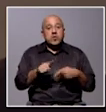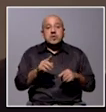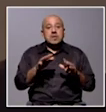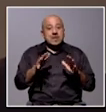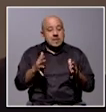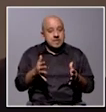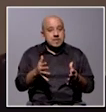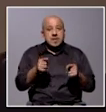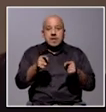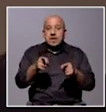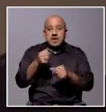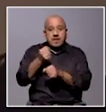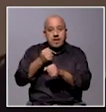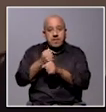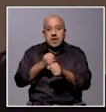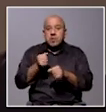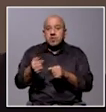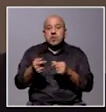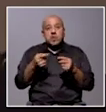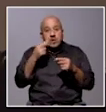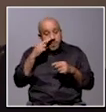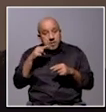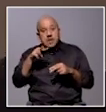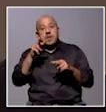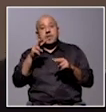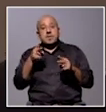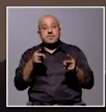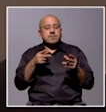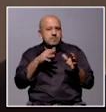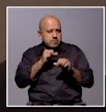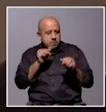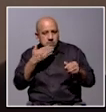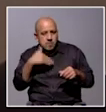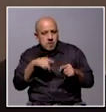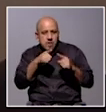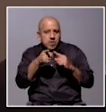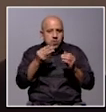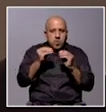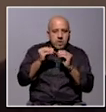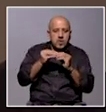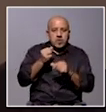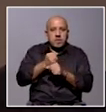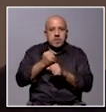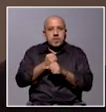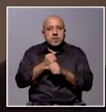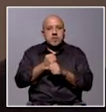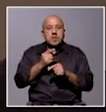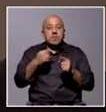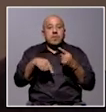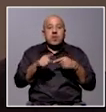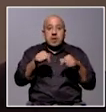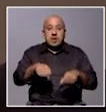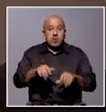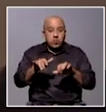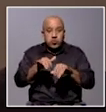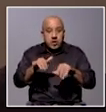en el trabajo hasta con la mirada vos podés entender que con tus compañeros sin embargo